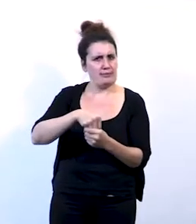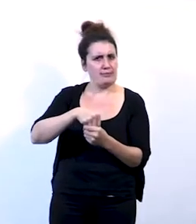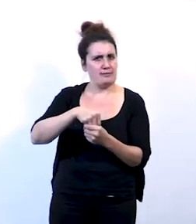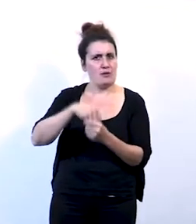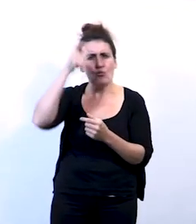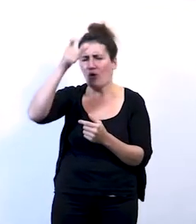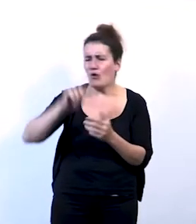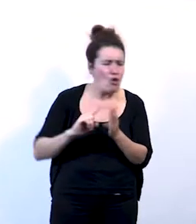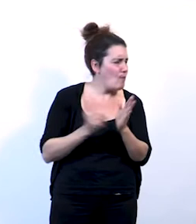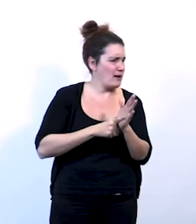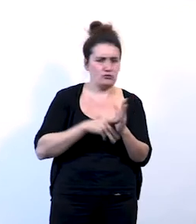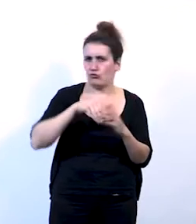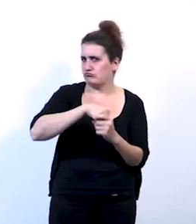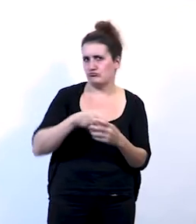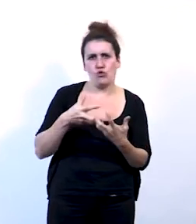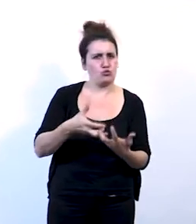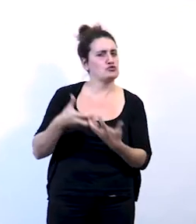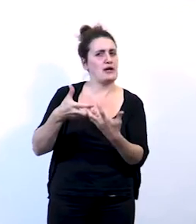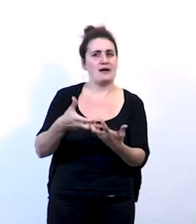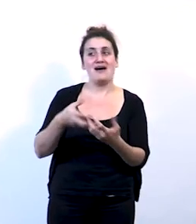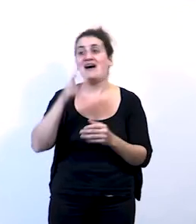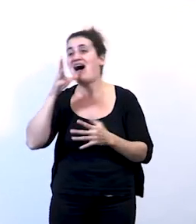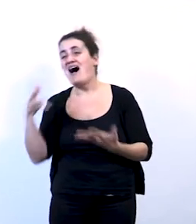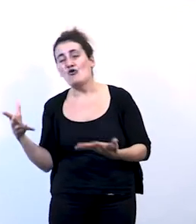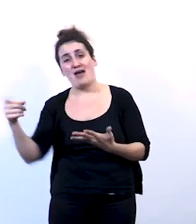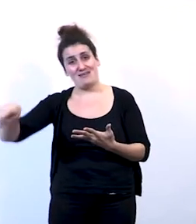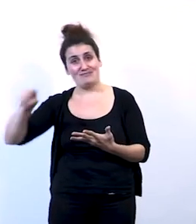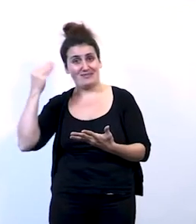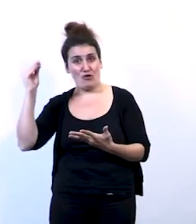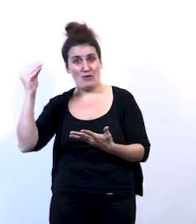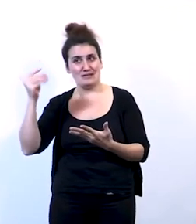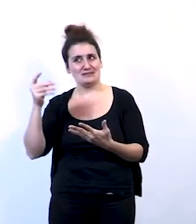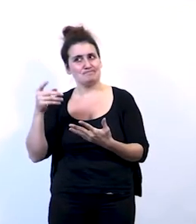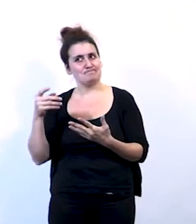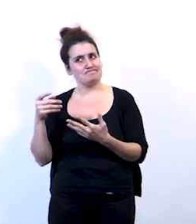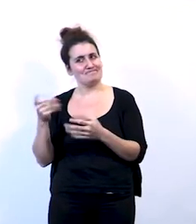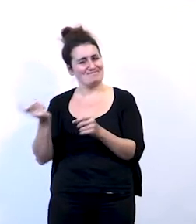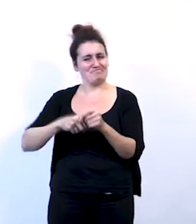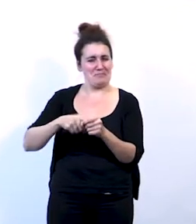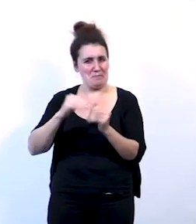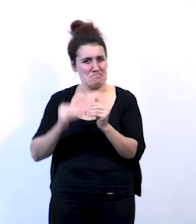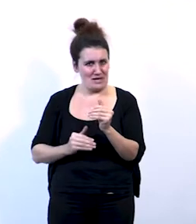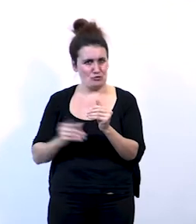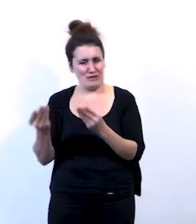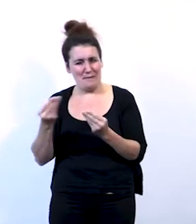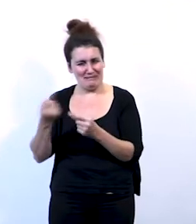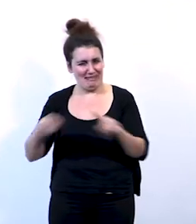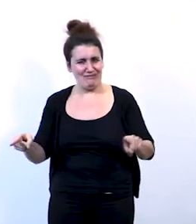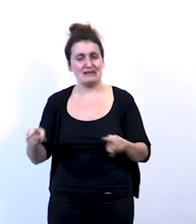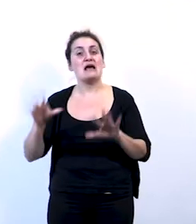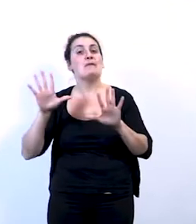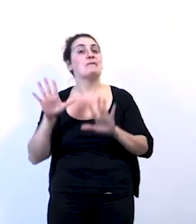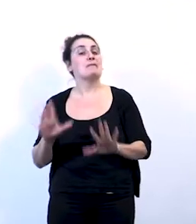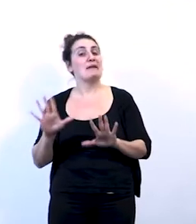el pueblo estaba metido en la lucha. Ahora ellas tienen menos de ese ambiente,